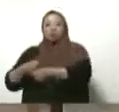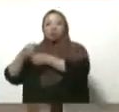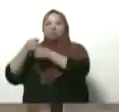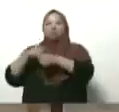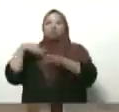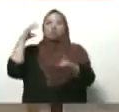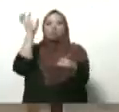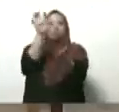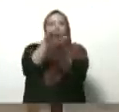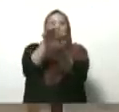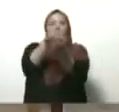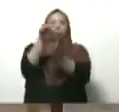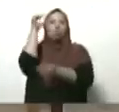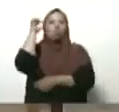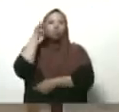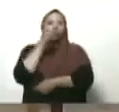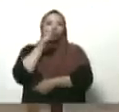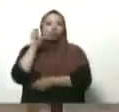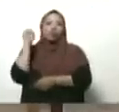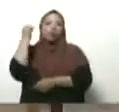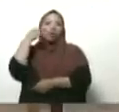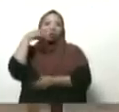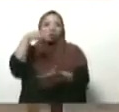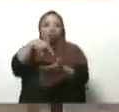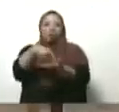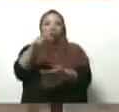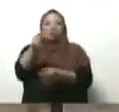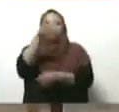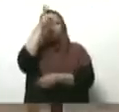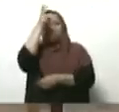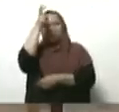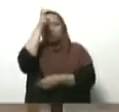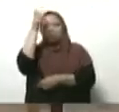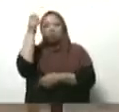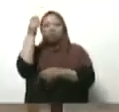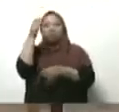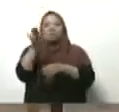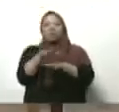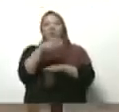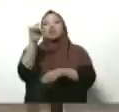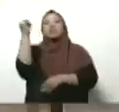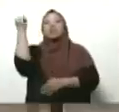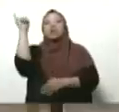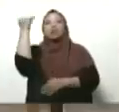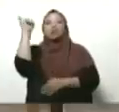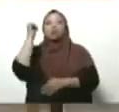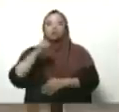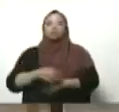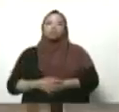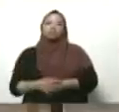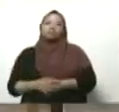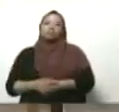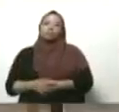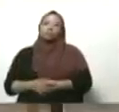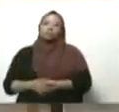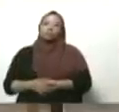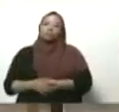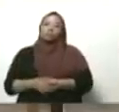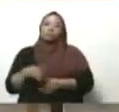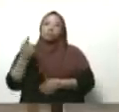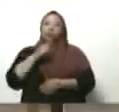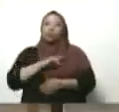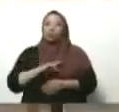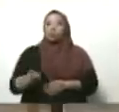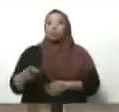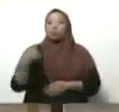esparta sucre trujillo yaracuy falcón y quedan y es la instrucción que dado de manera obligatoria